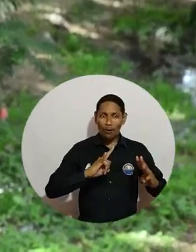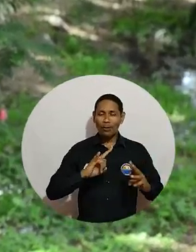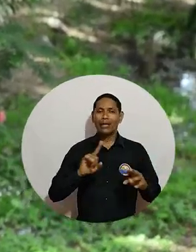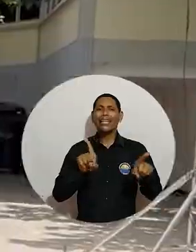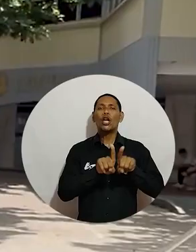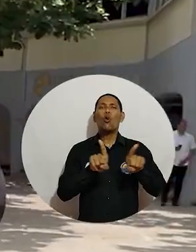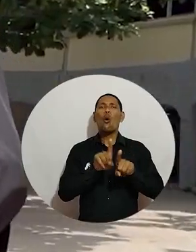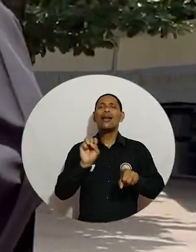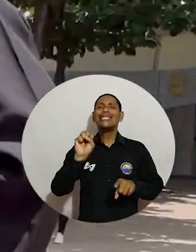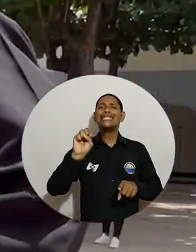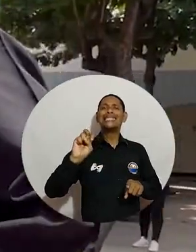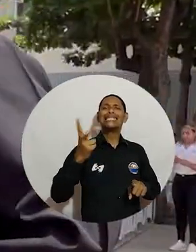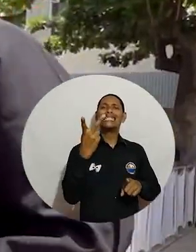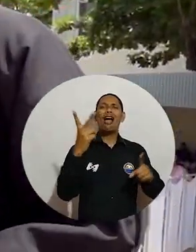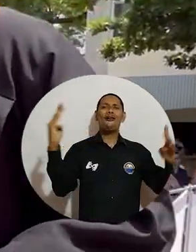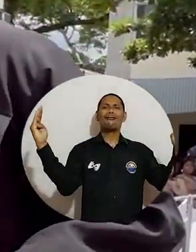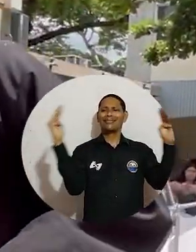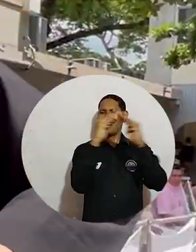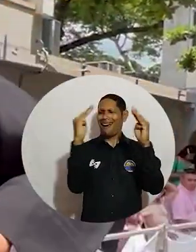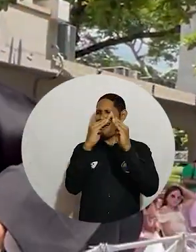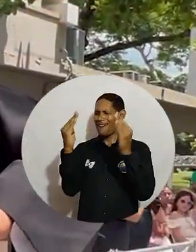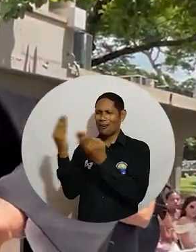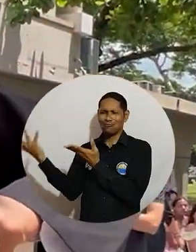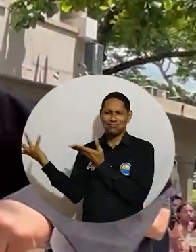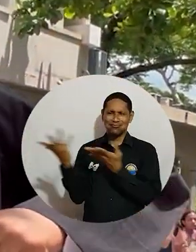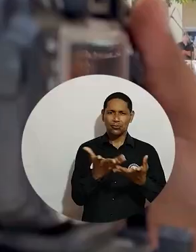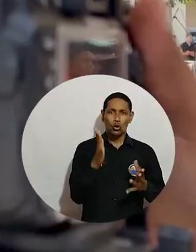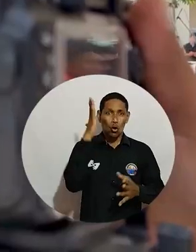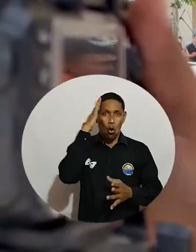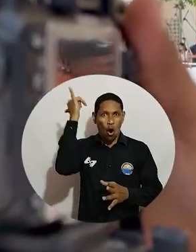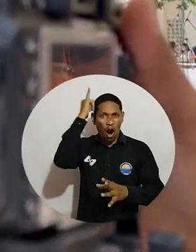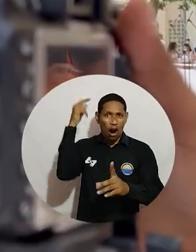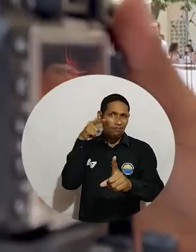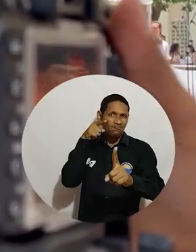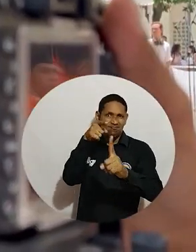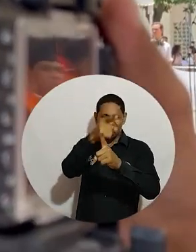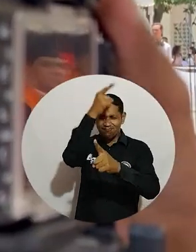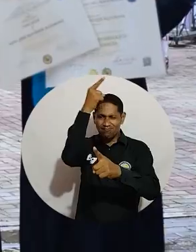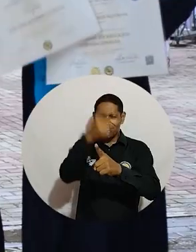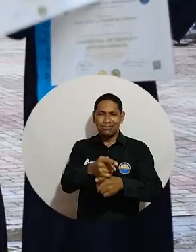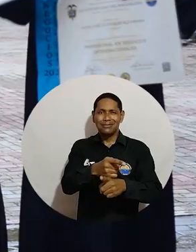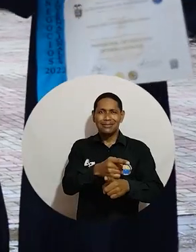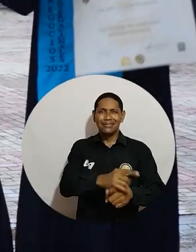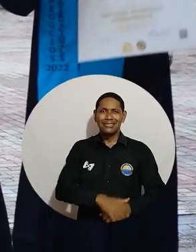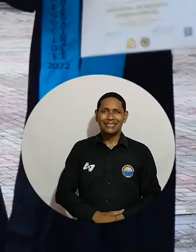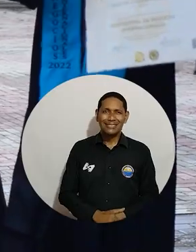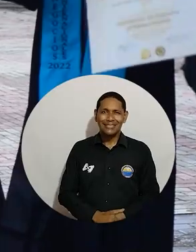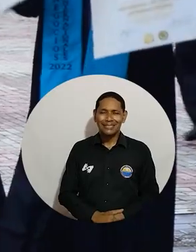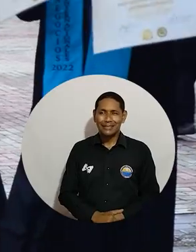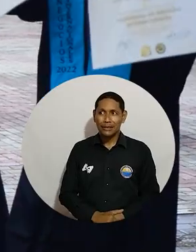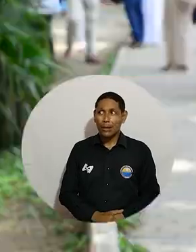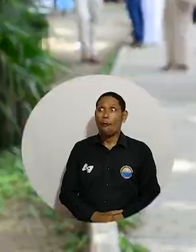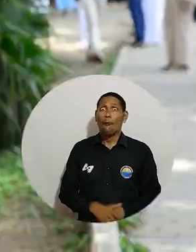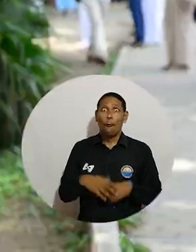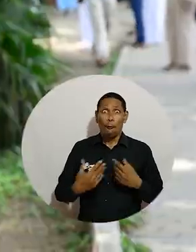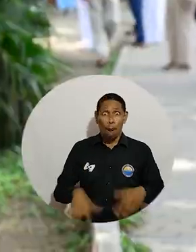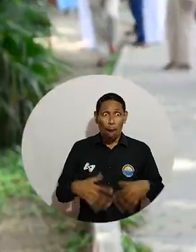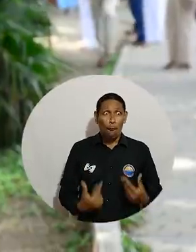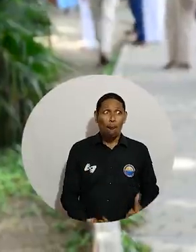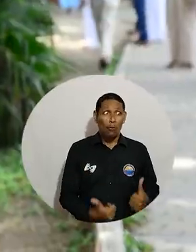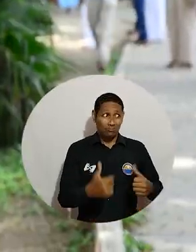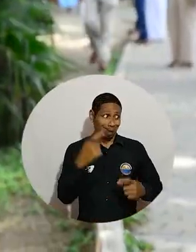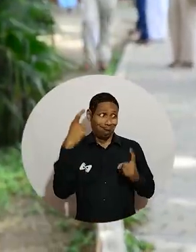el segundo hogar de decenas de jóvenes, el lugar donde los objetivos académicos se hacen realidad. Bueno,